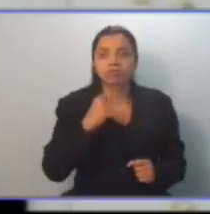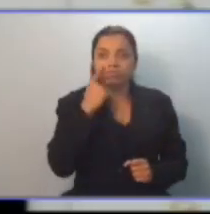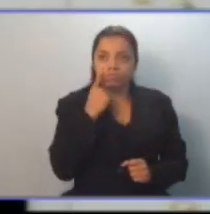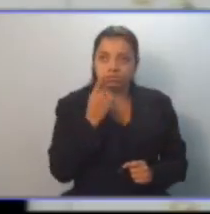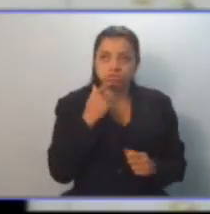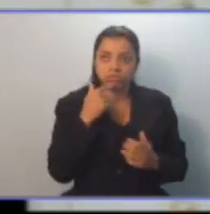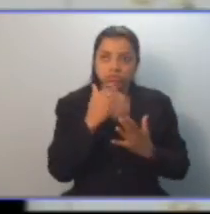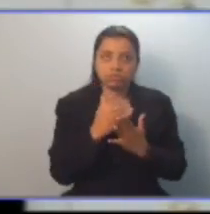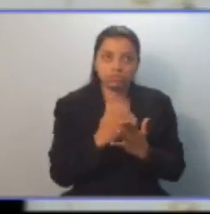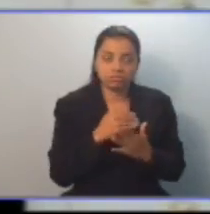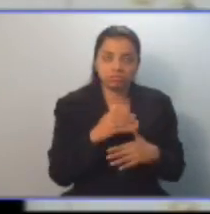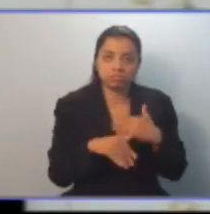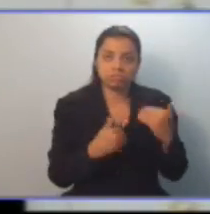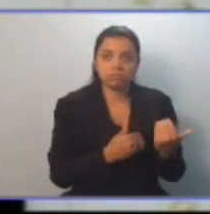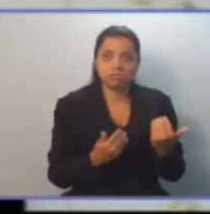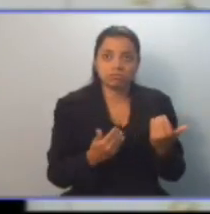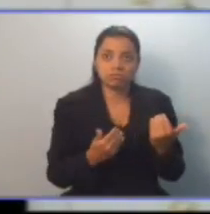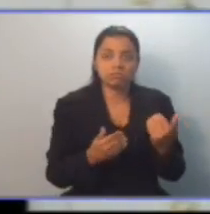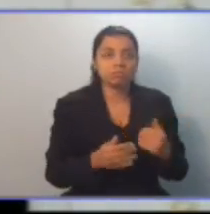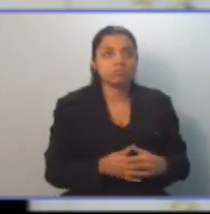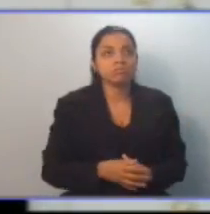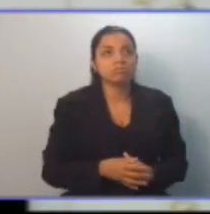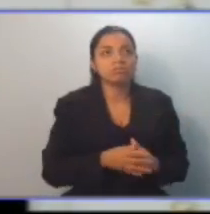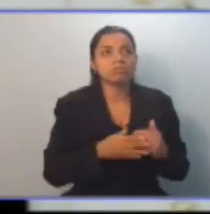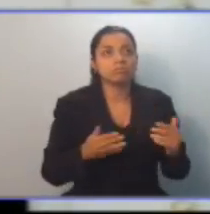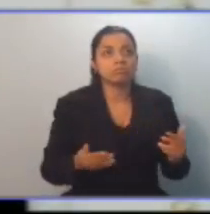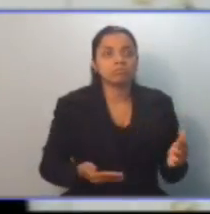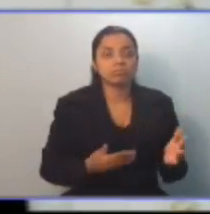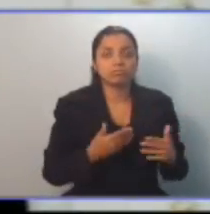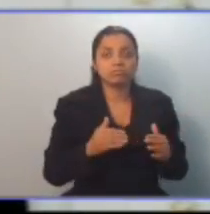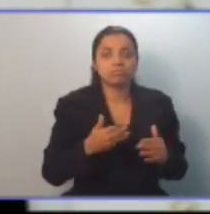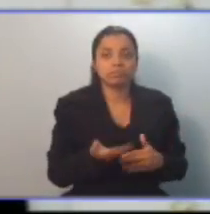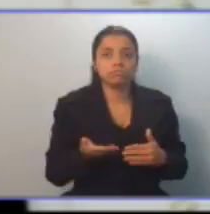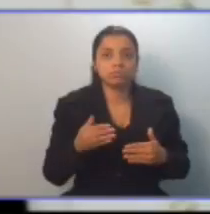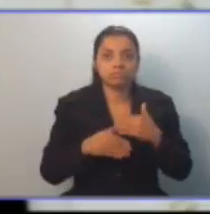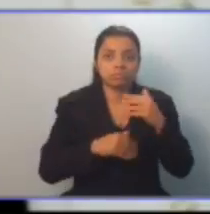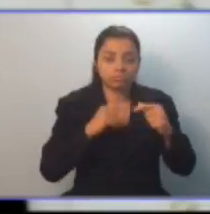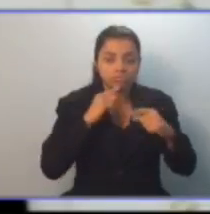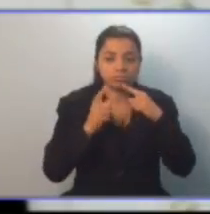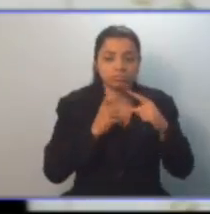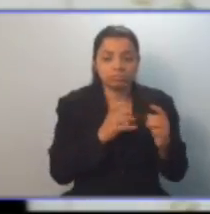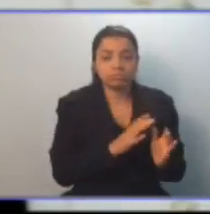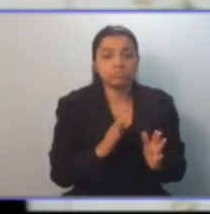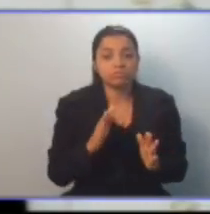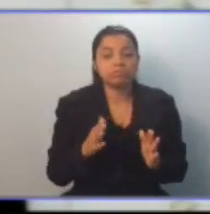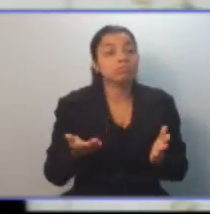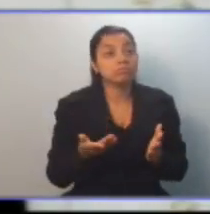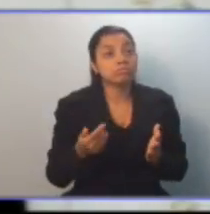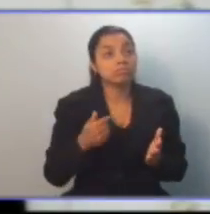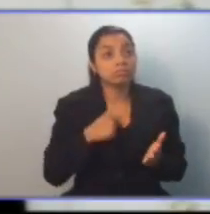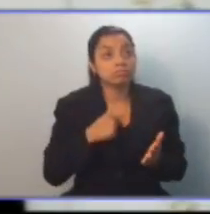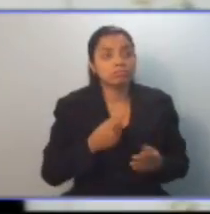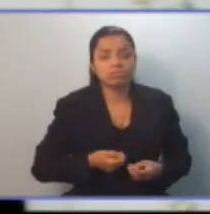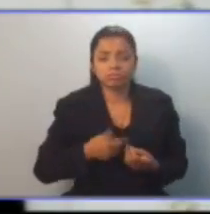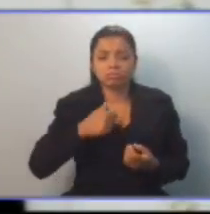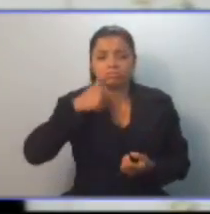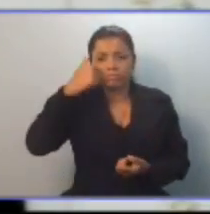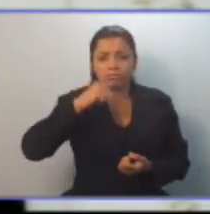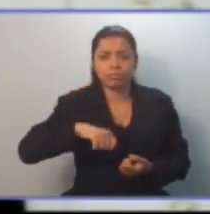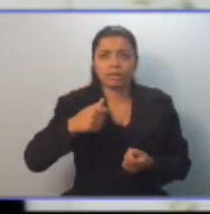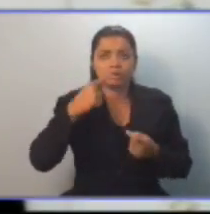en las agendas de corte plena, en las agendas de sala, por toda la carga de cuestiones administrativas que hay. Entonces yo estaría totalmente de acuerdo en